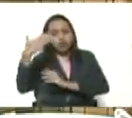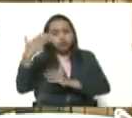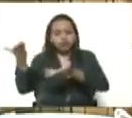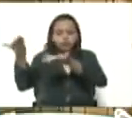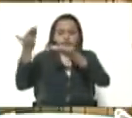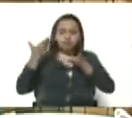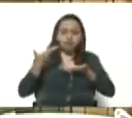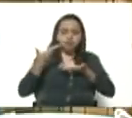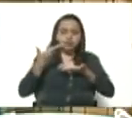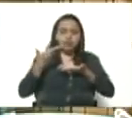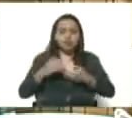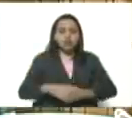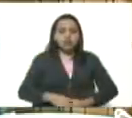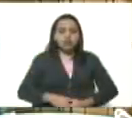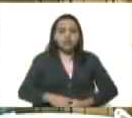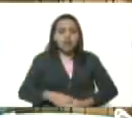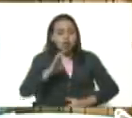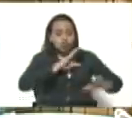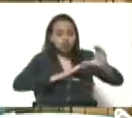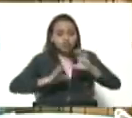que los científicos del mundo